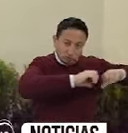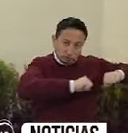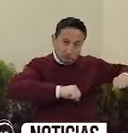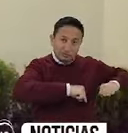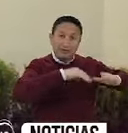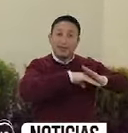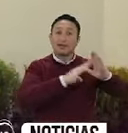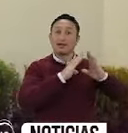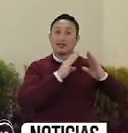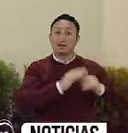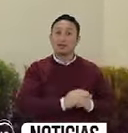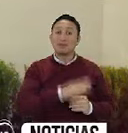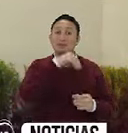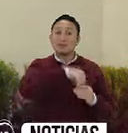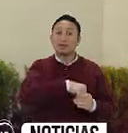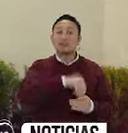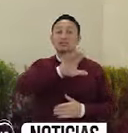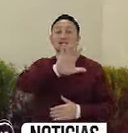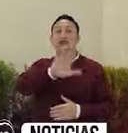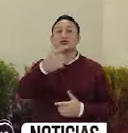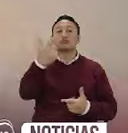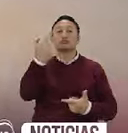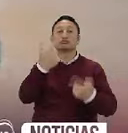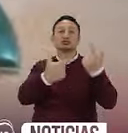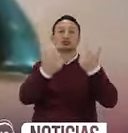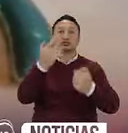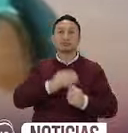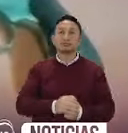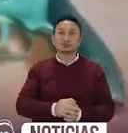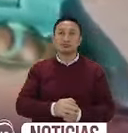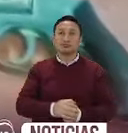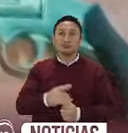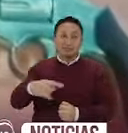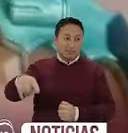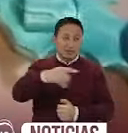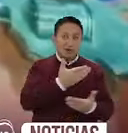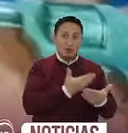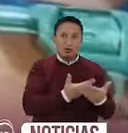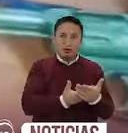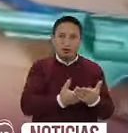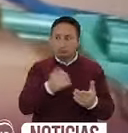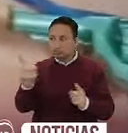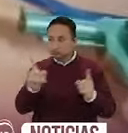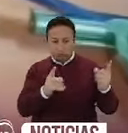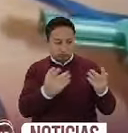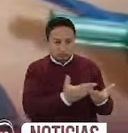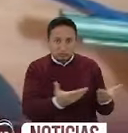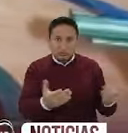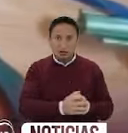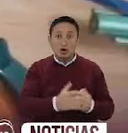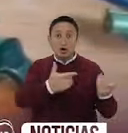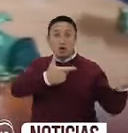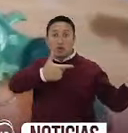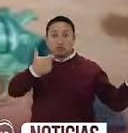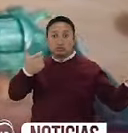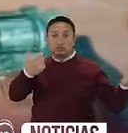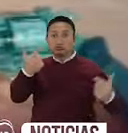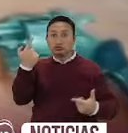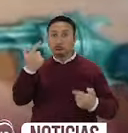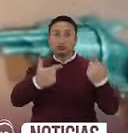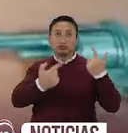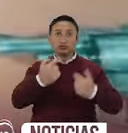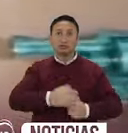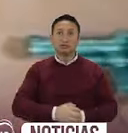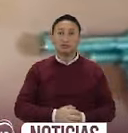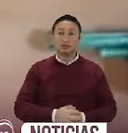domicilio encontramos en el interior 5 armas de fuego. Por todo lado encontraron el arsenal bélico. Un arma larga, una semiautomática